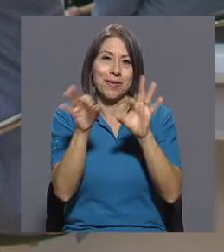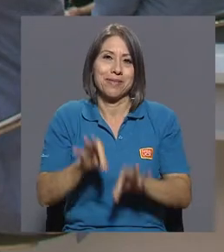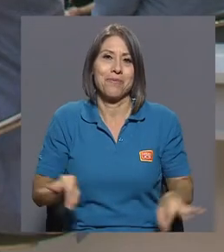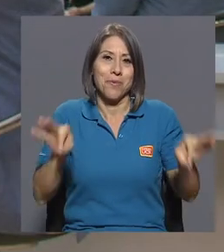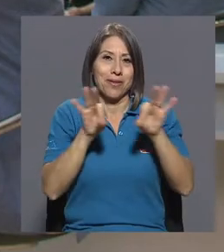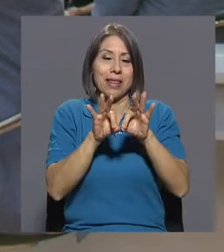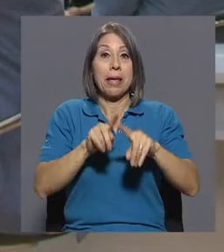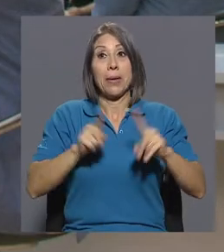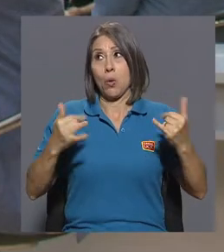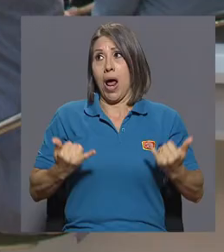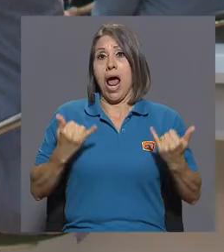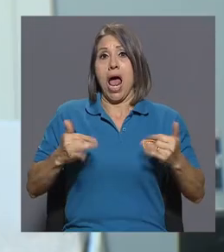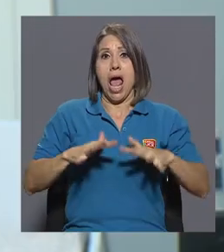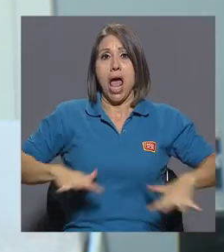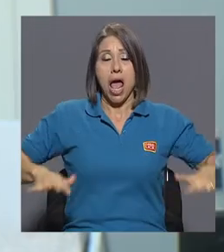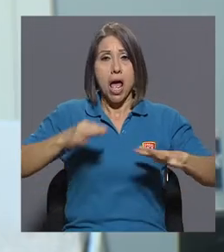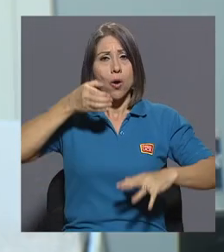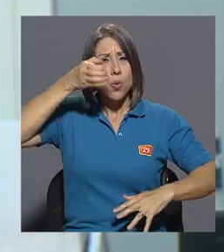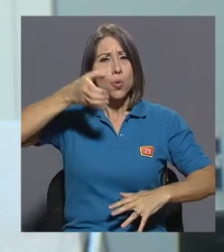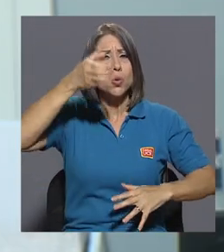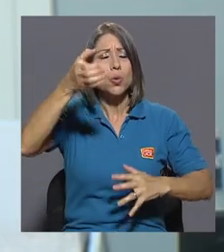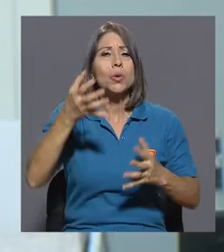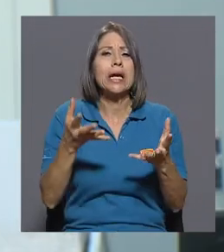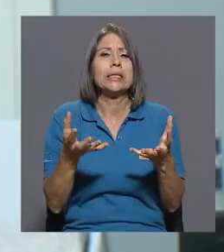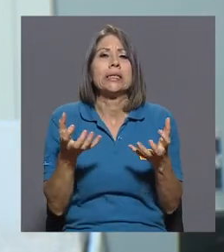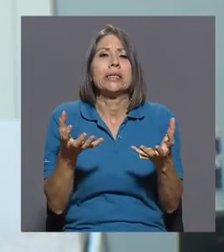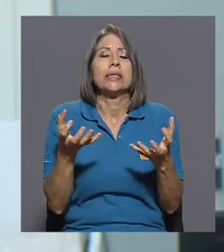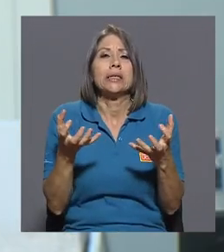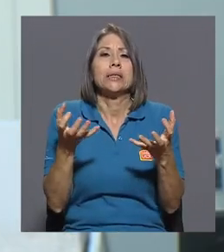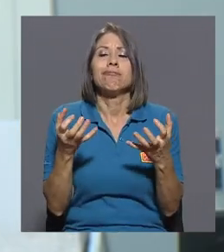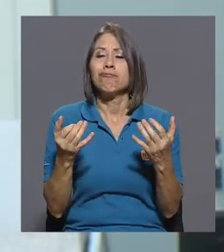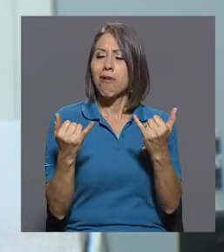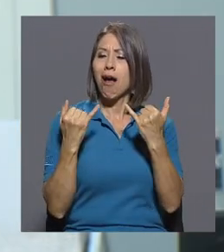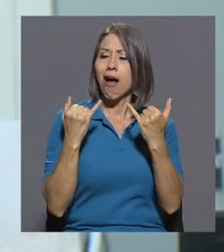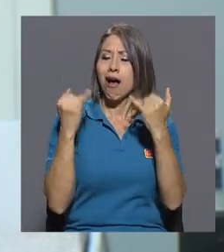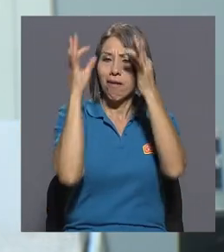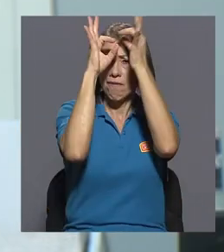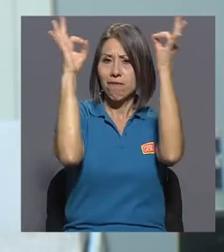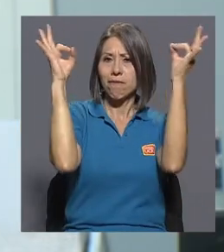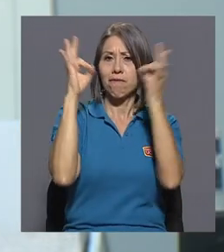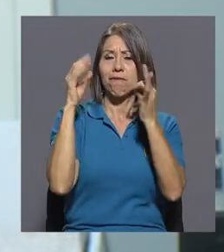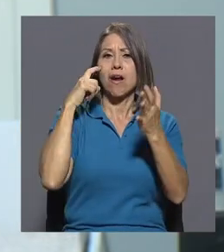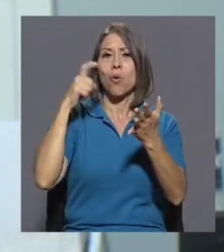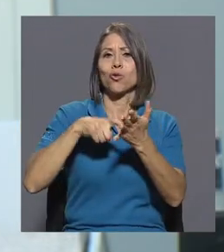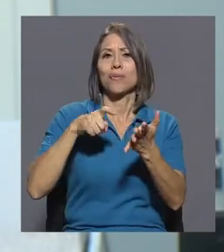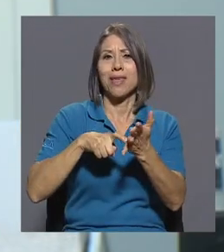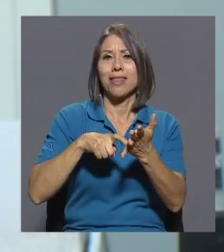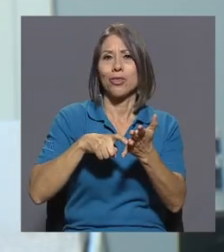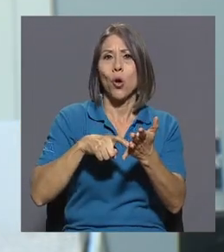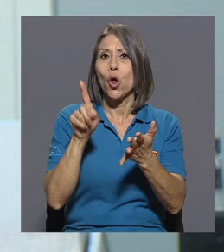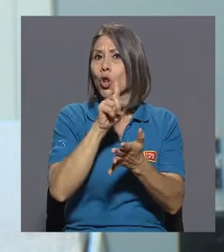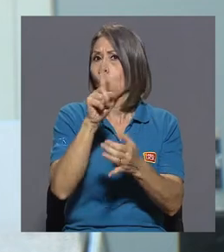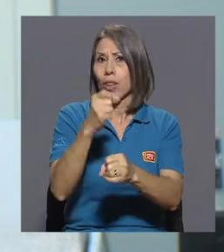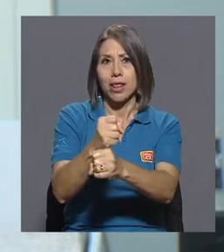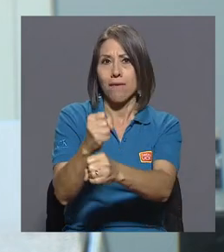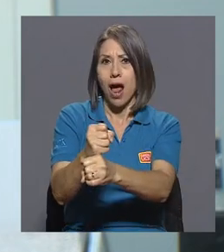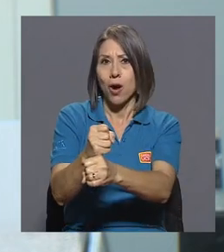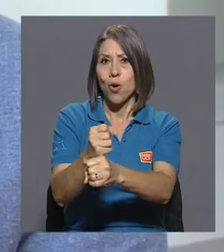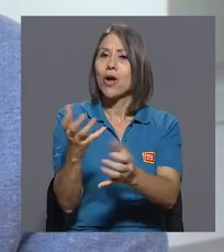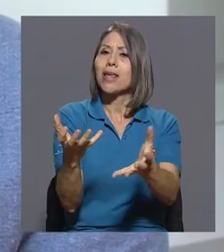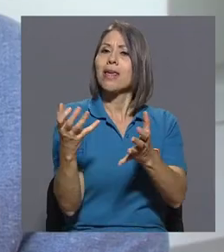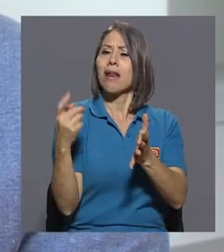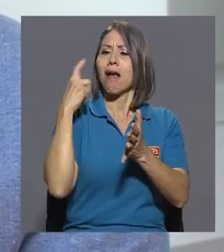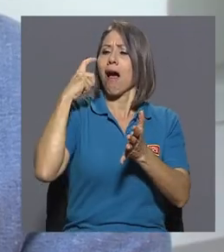una obsesión con el reconocimiento, ya no del trabajo tanto, sino de uno, la persona, ¿verdad? La